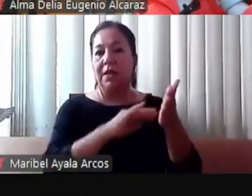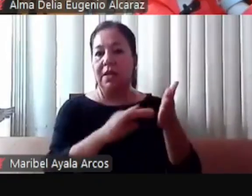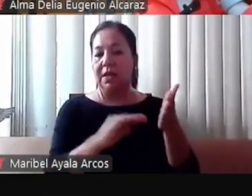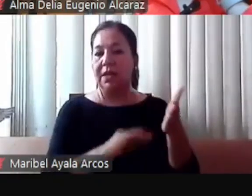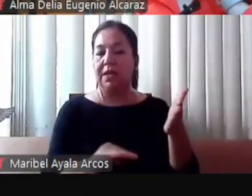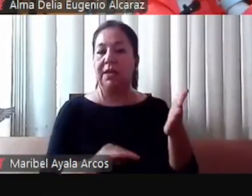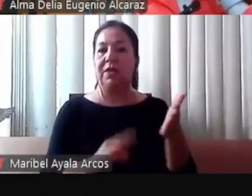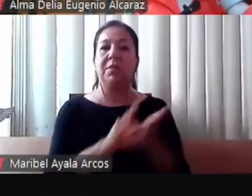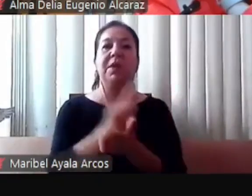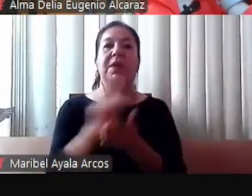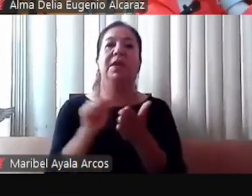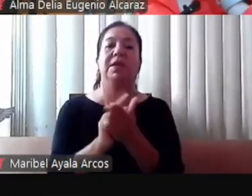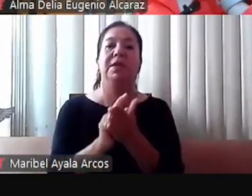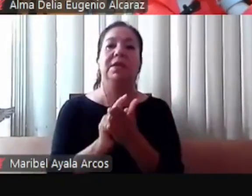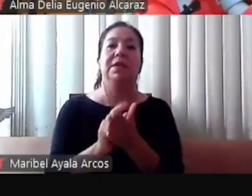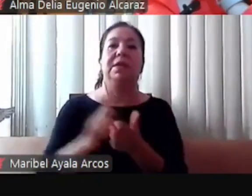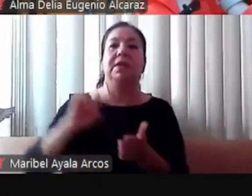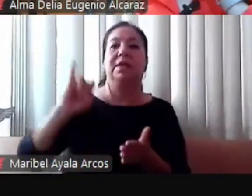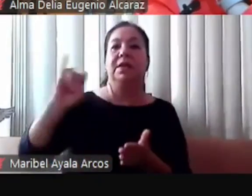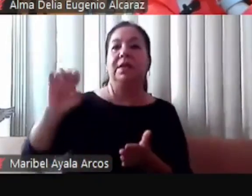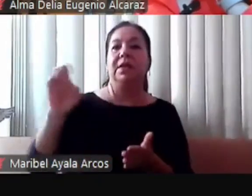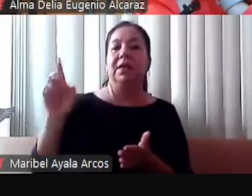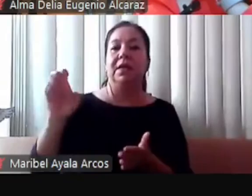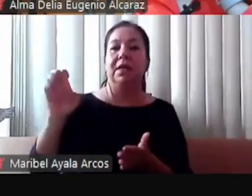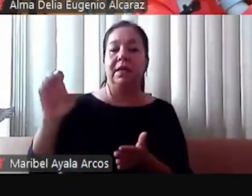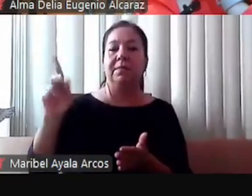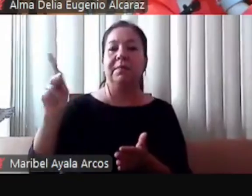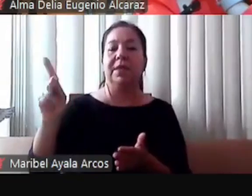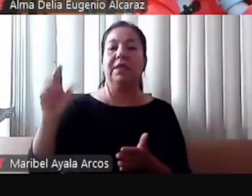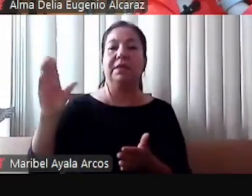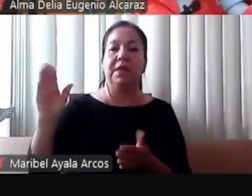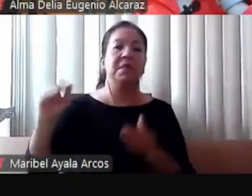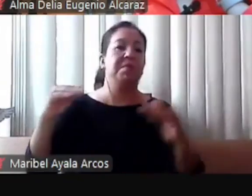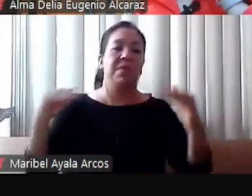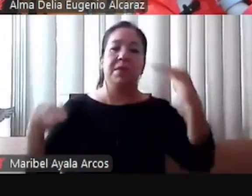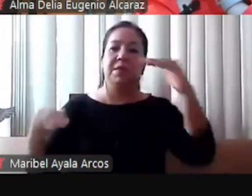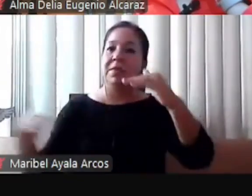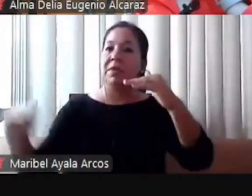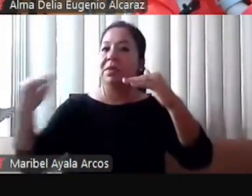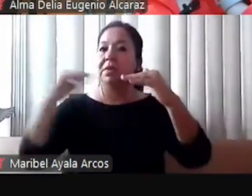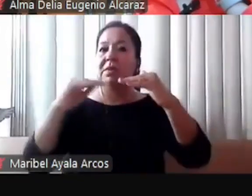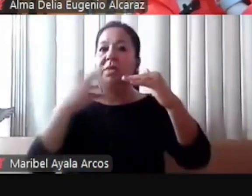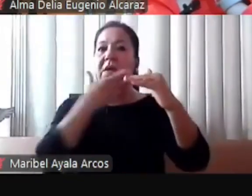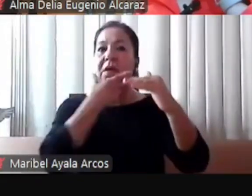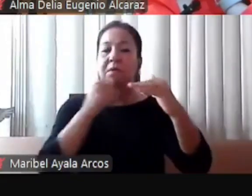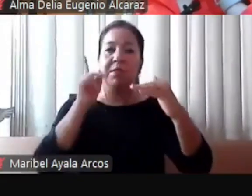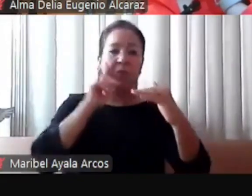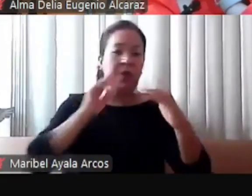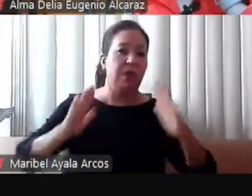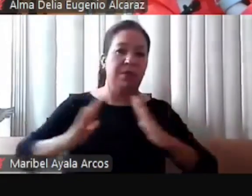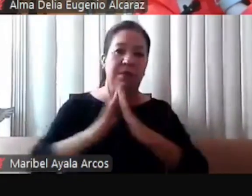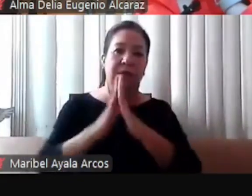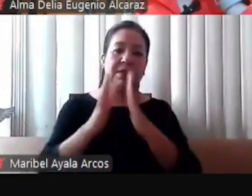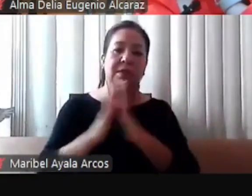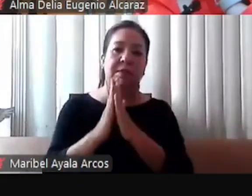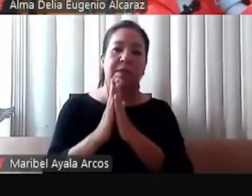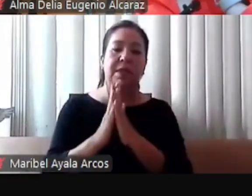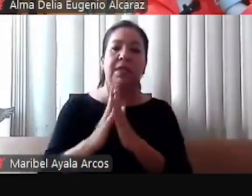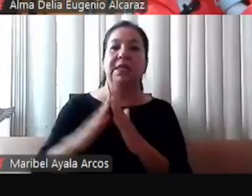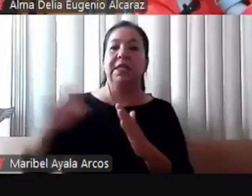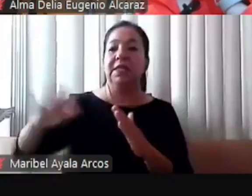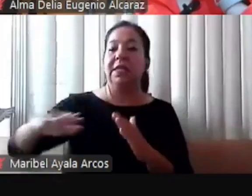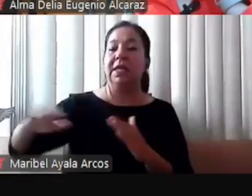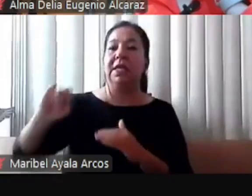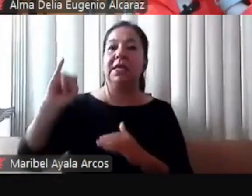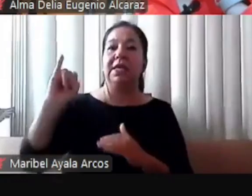ley electoral como de los lineamientos de paridad, lo cual ocurrió a partir del cómputo distrital de la elección municipal de Iliatenco. Posteriormente